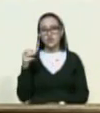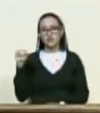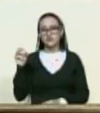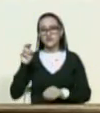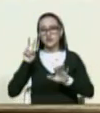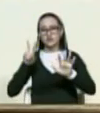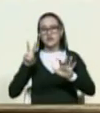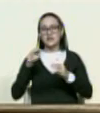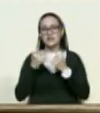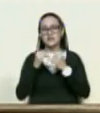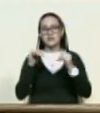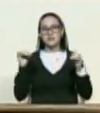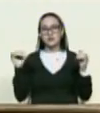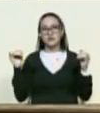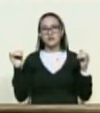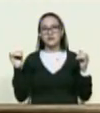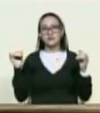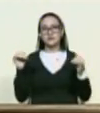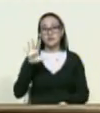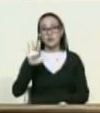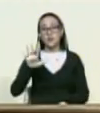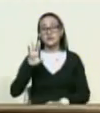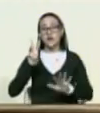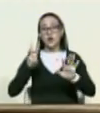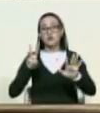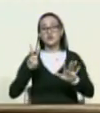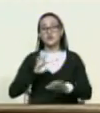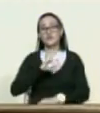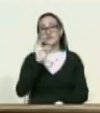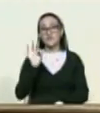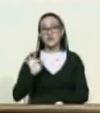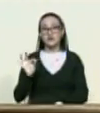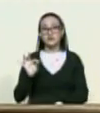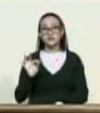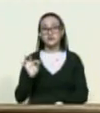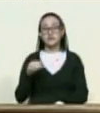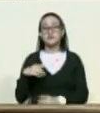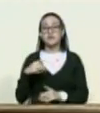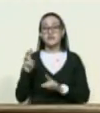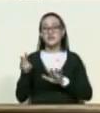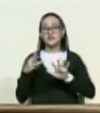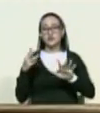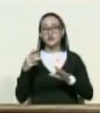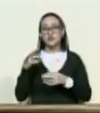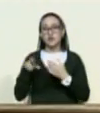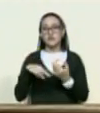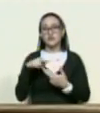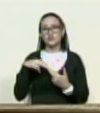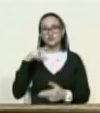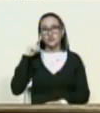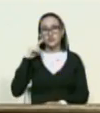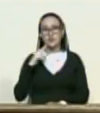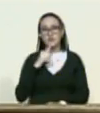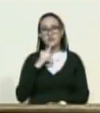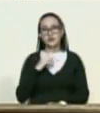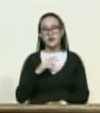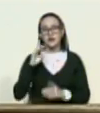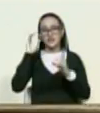de la independencia, 105 de la liberación y 18 de la Revolución Bolivariana.